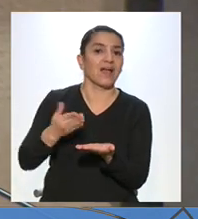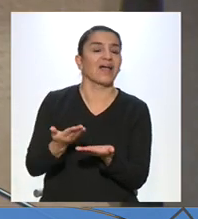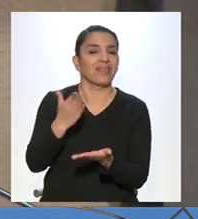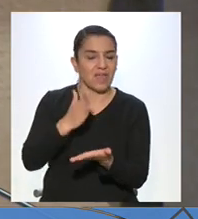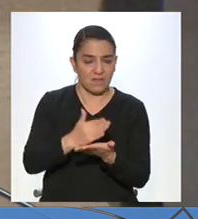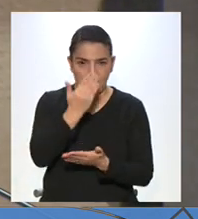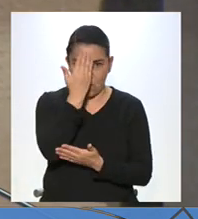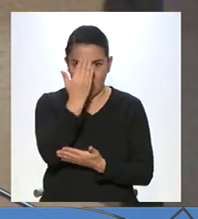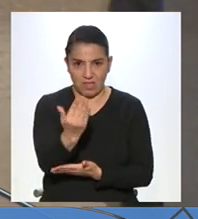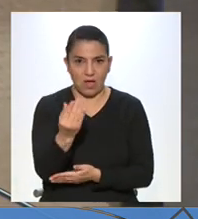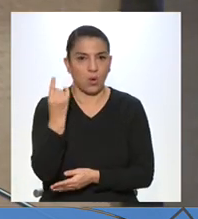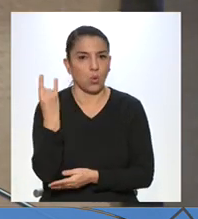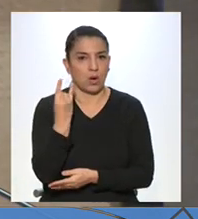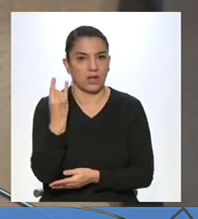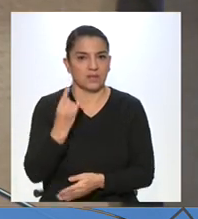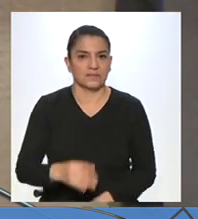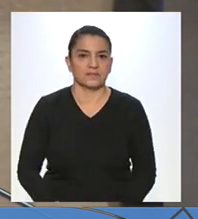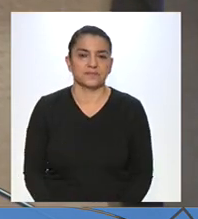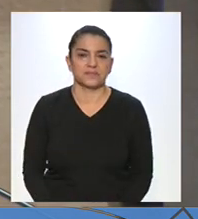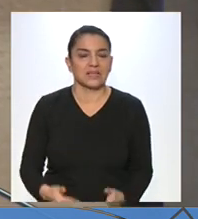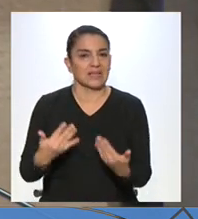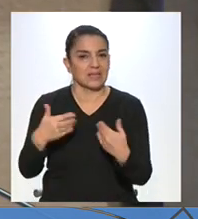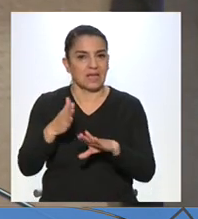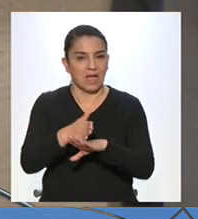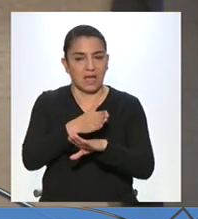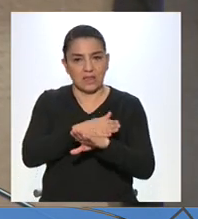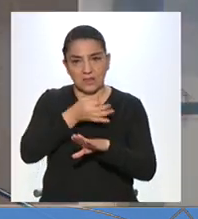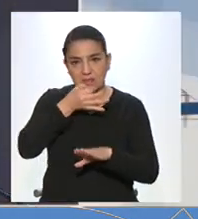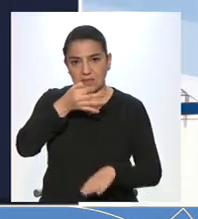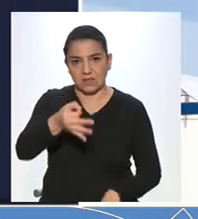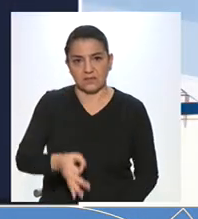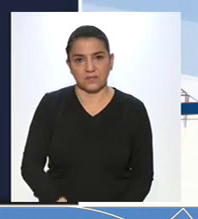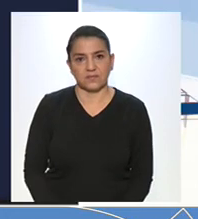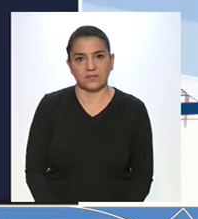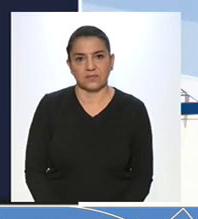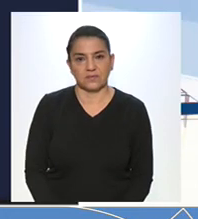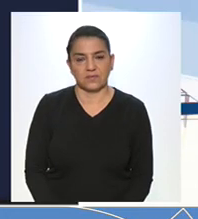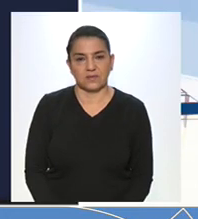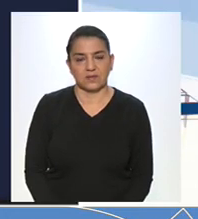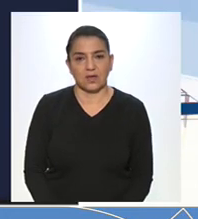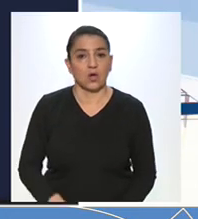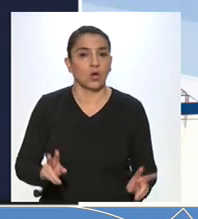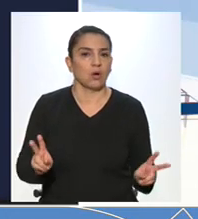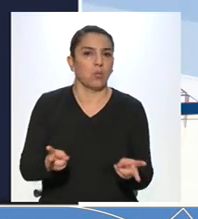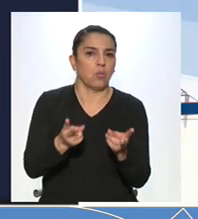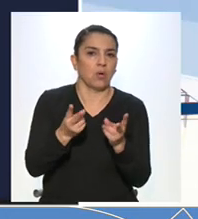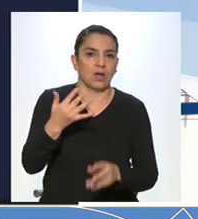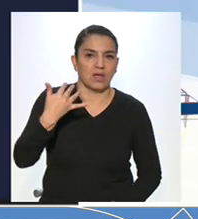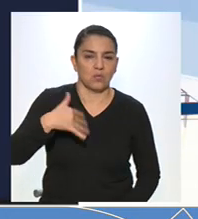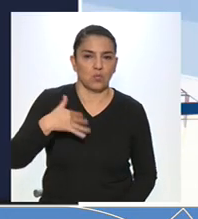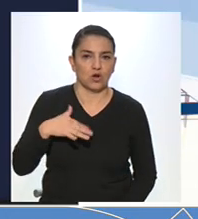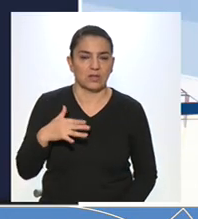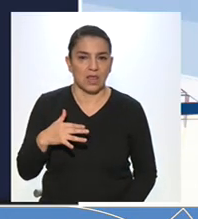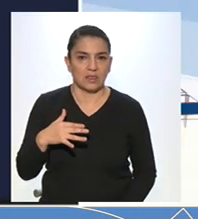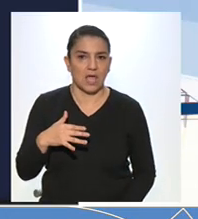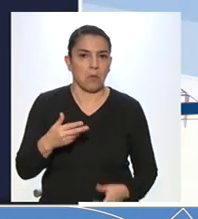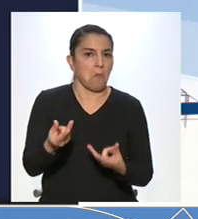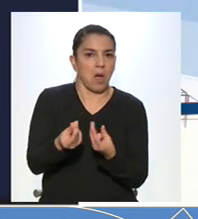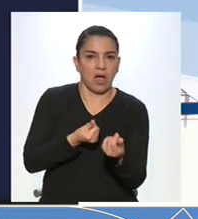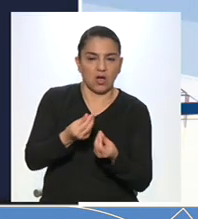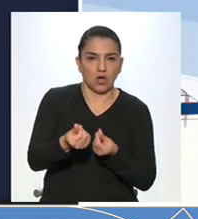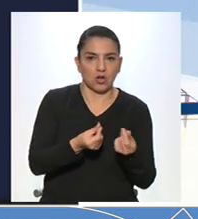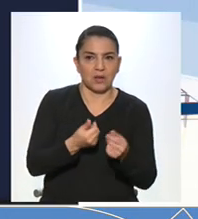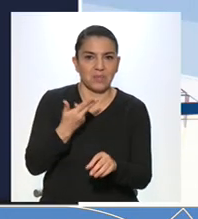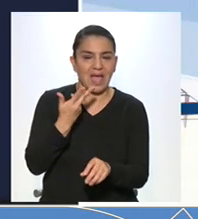enfrentados con urgencia. Como ya hemos señalado en otras oportunidades, aún con una recuperación tan importante de la actividad agregada,